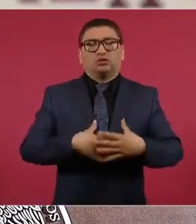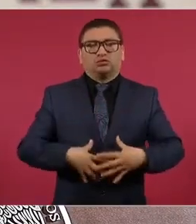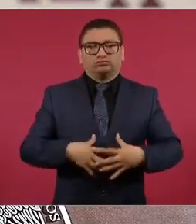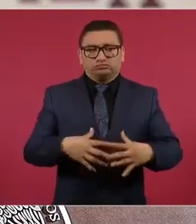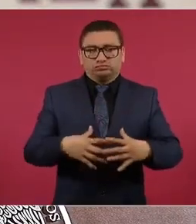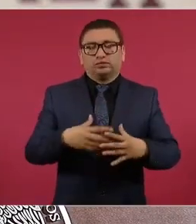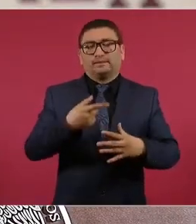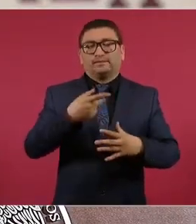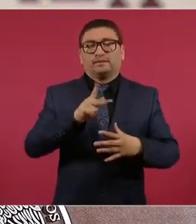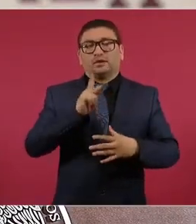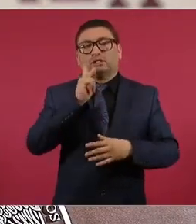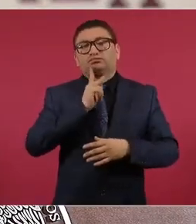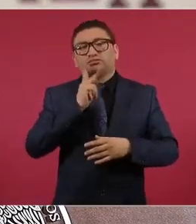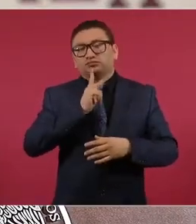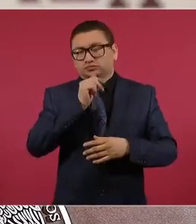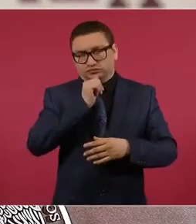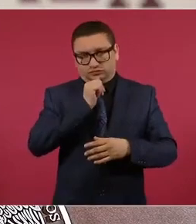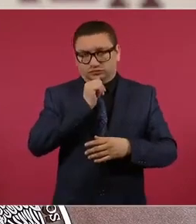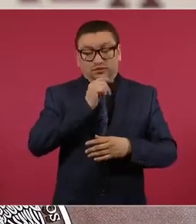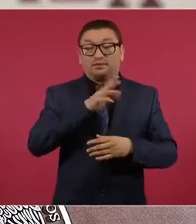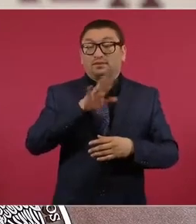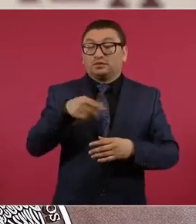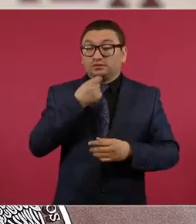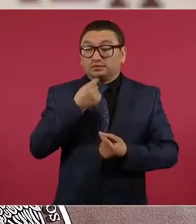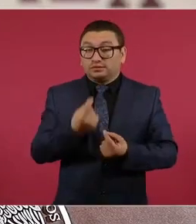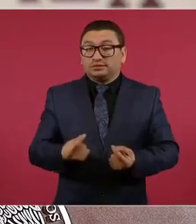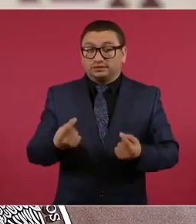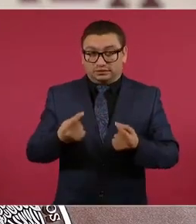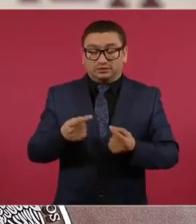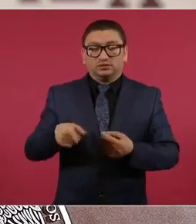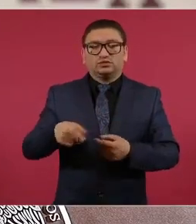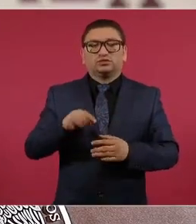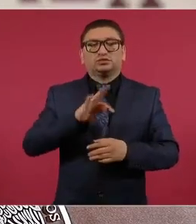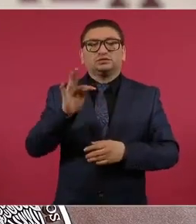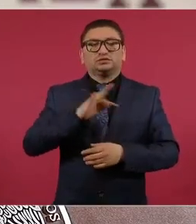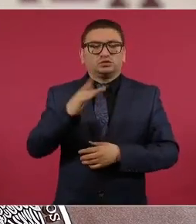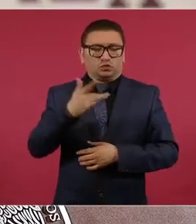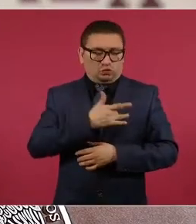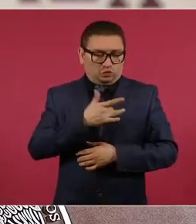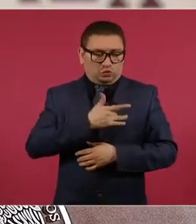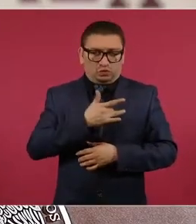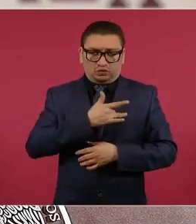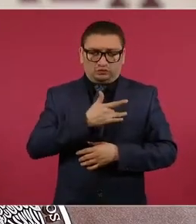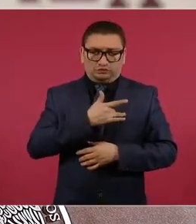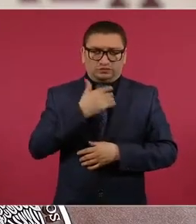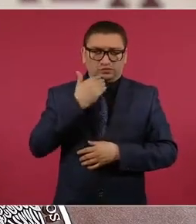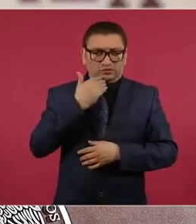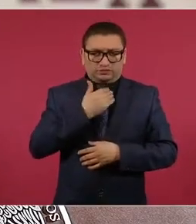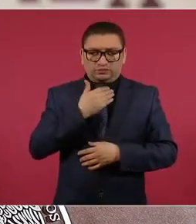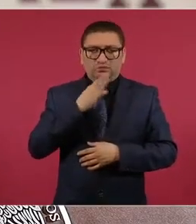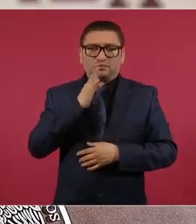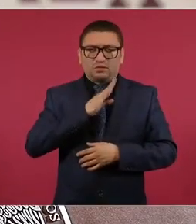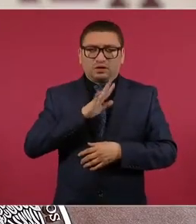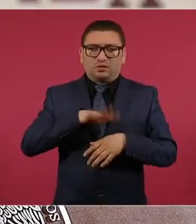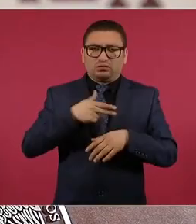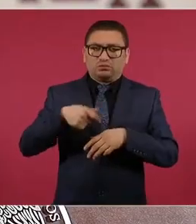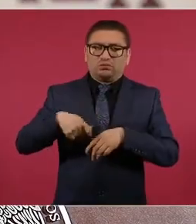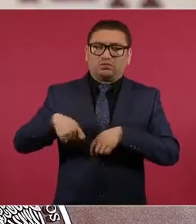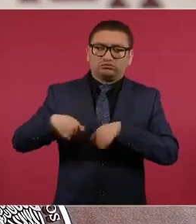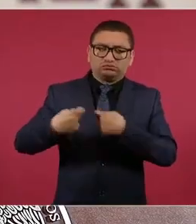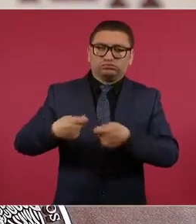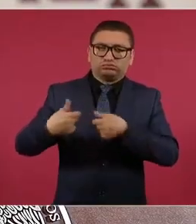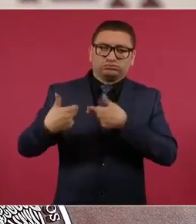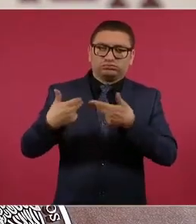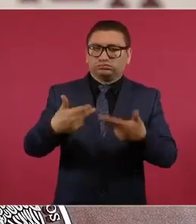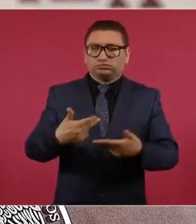una fase de experimentación pero en niños que tienen una malformación eh congénita eh